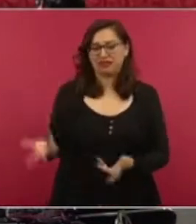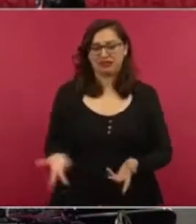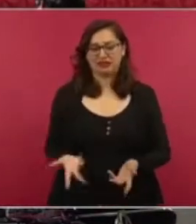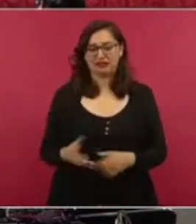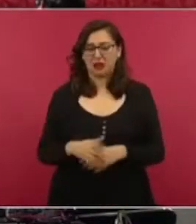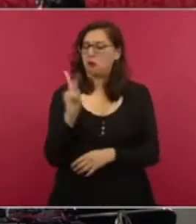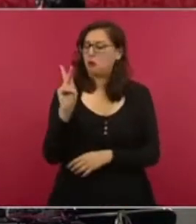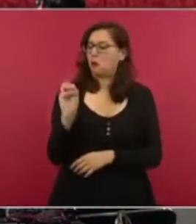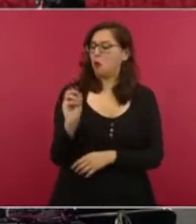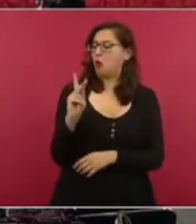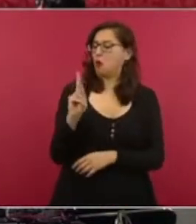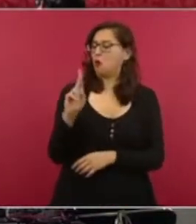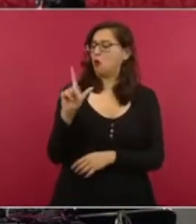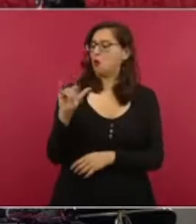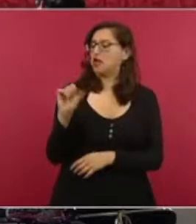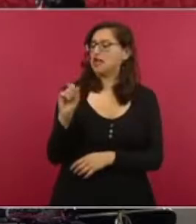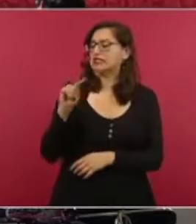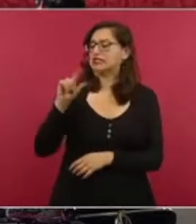populista.